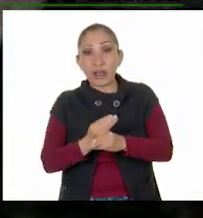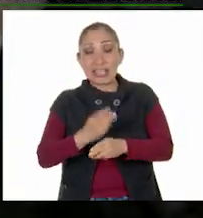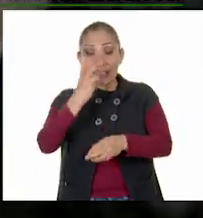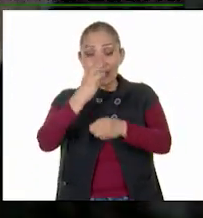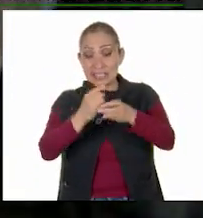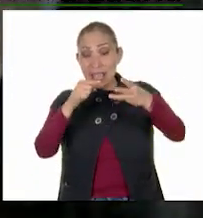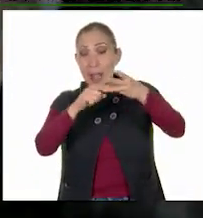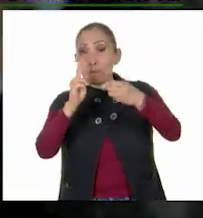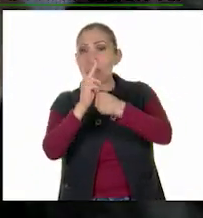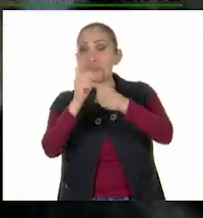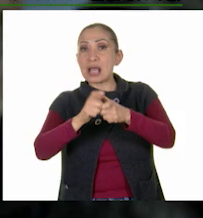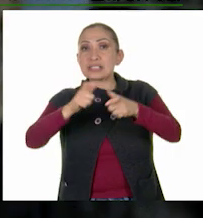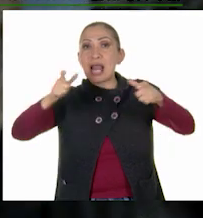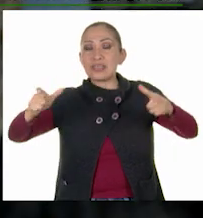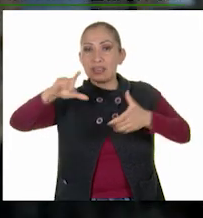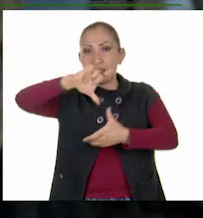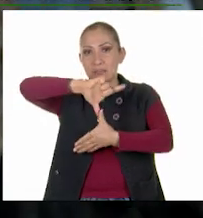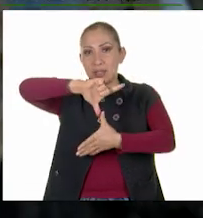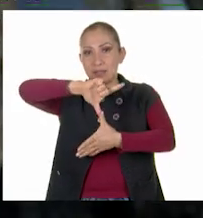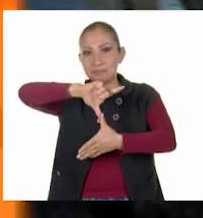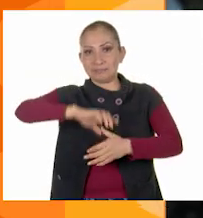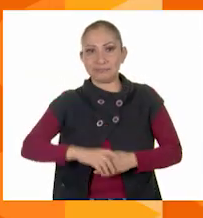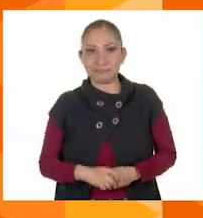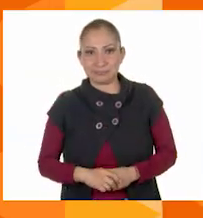tercer país más grande de América Latina.